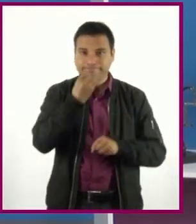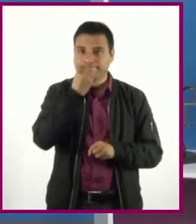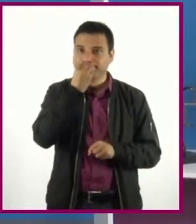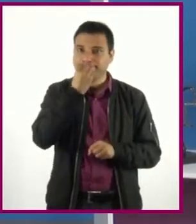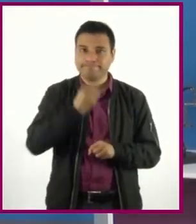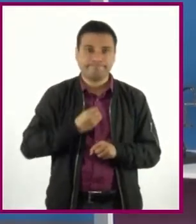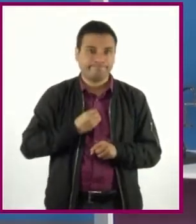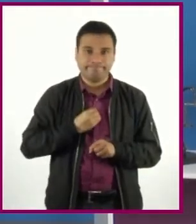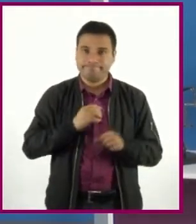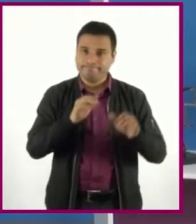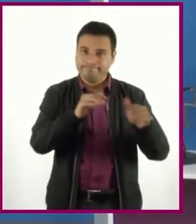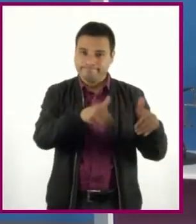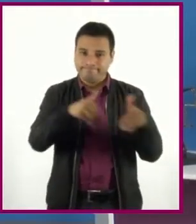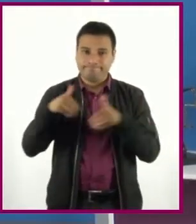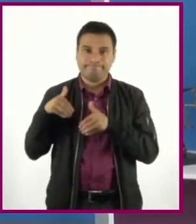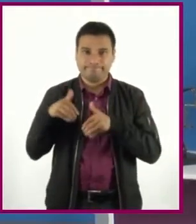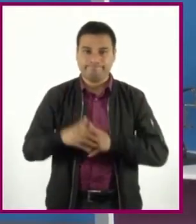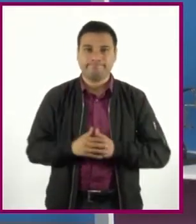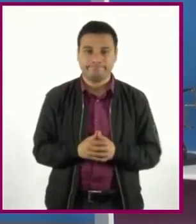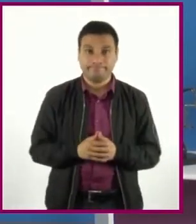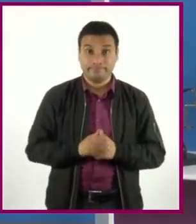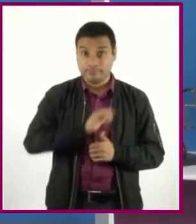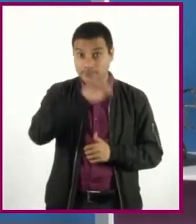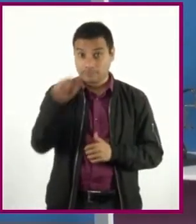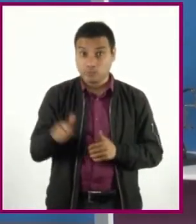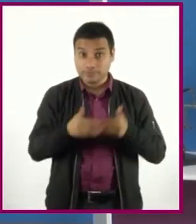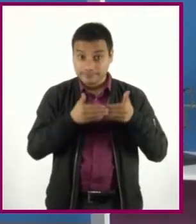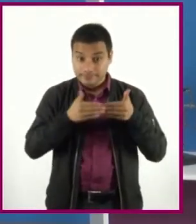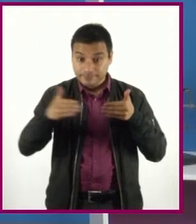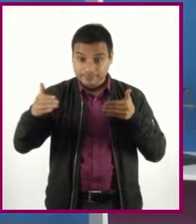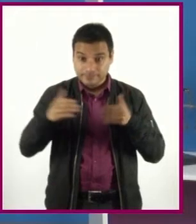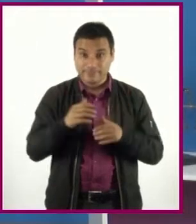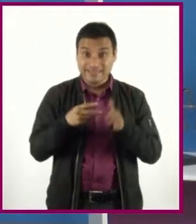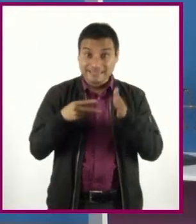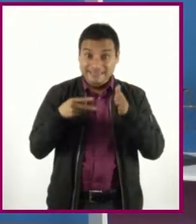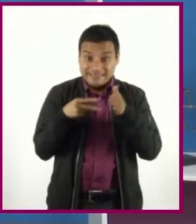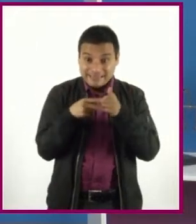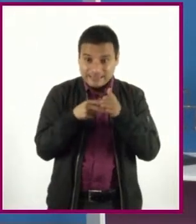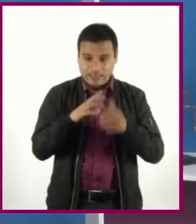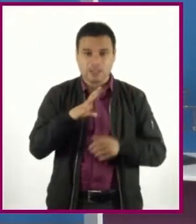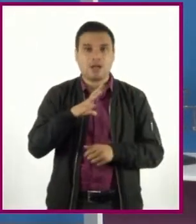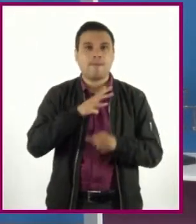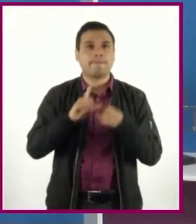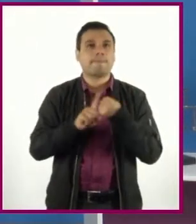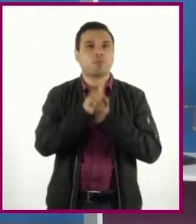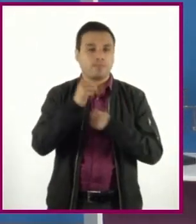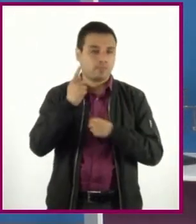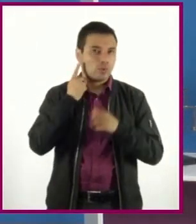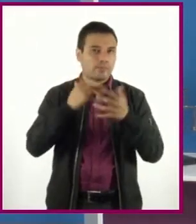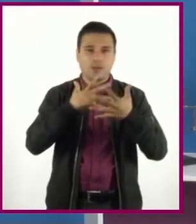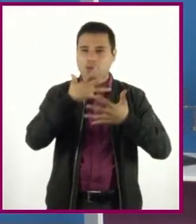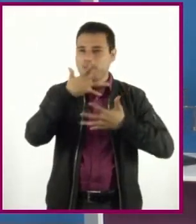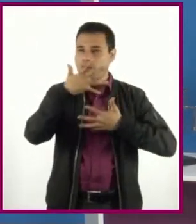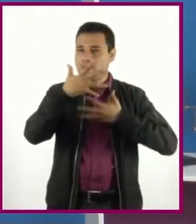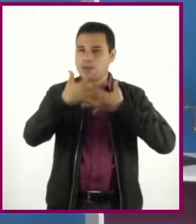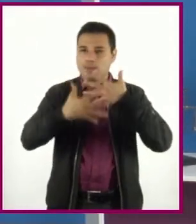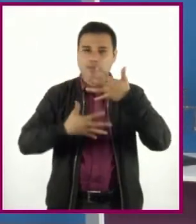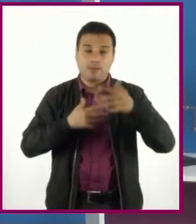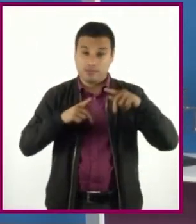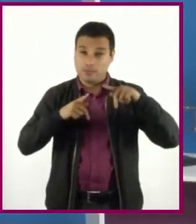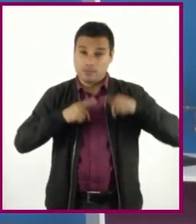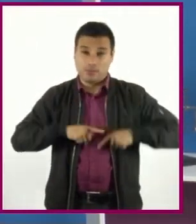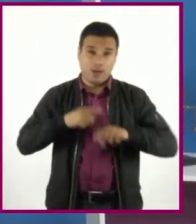lugar. En las décadas siguientes, Siria vivió una fuerte inestabilidad política y continuos golpes de